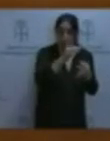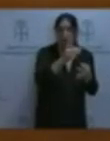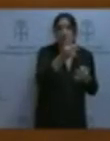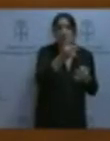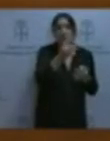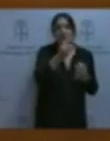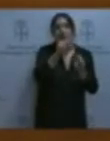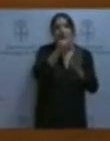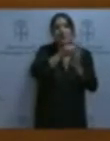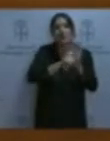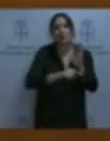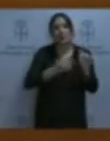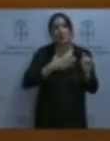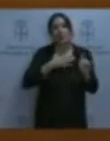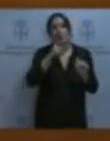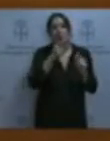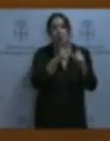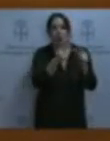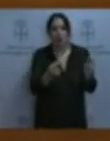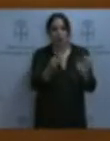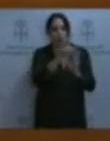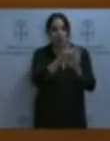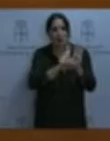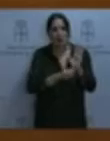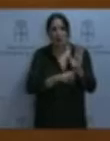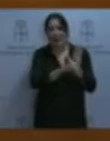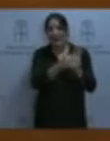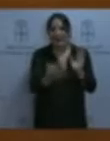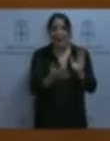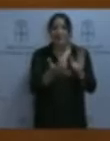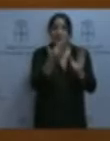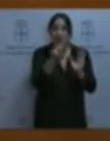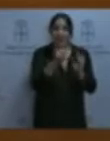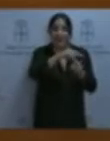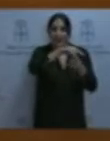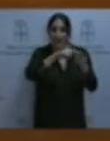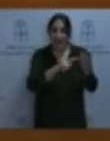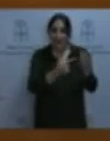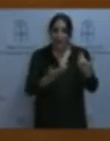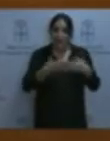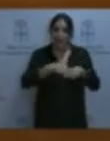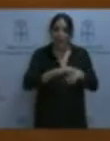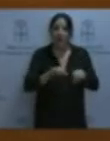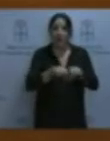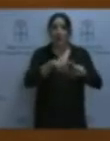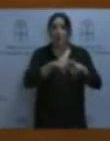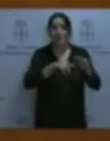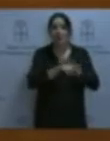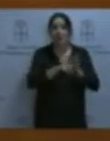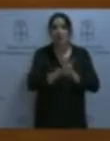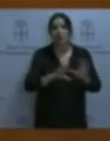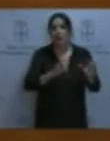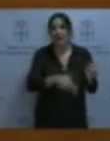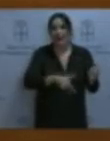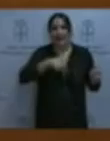de Patrimonio Cultural de Asturias, y la integración de las 3 como herramienta de gestión conjunta del patrimonio cultural en general